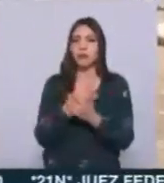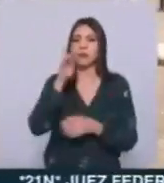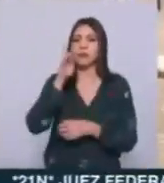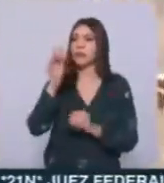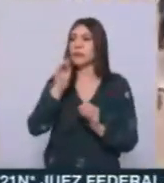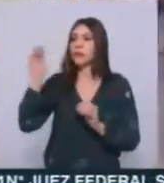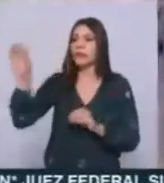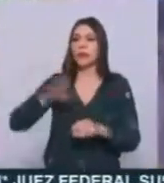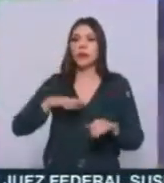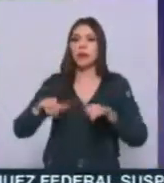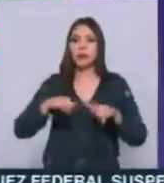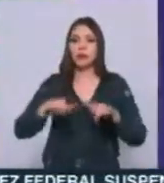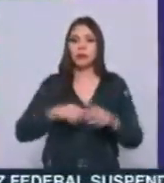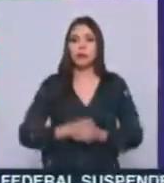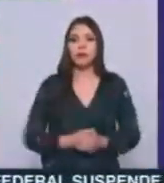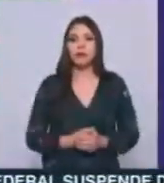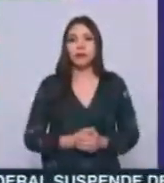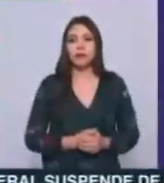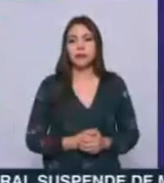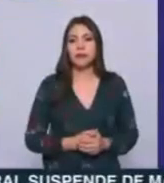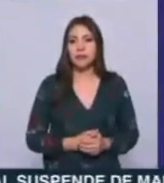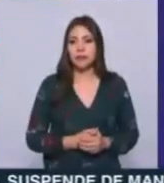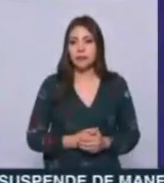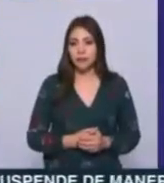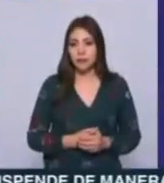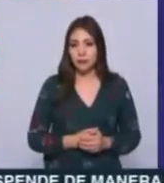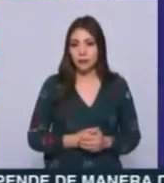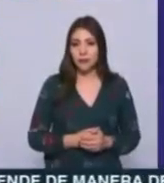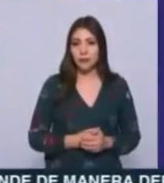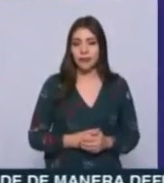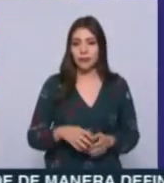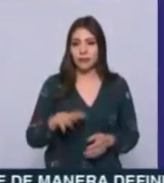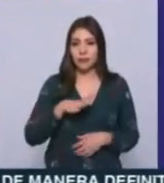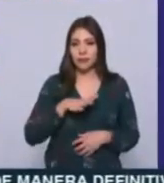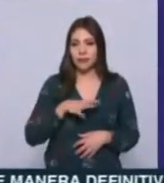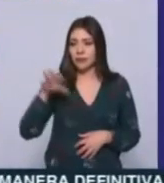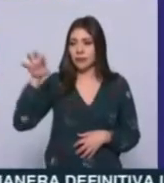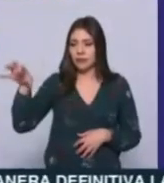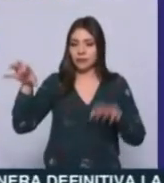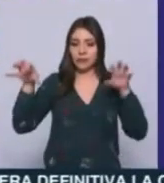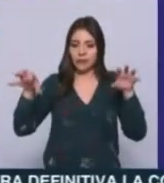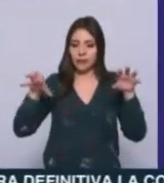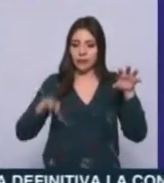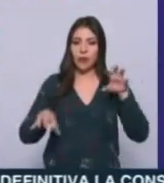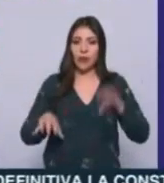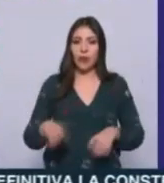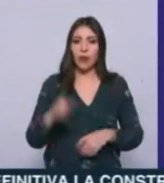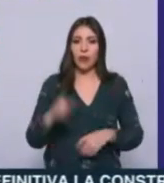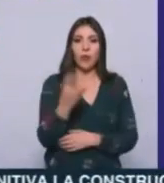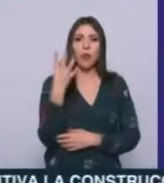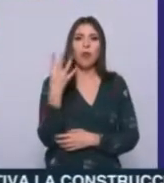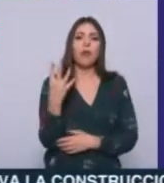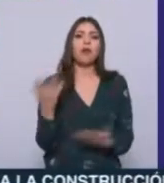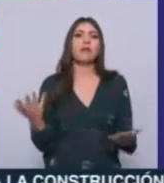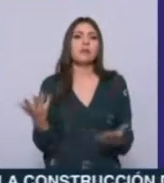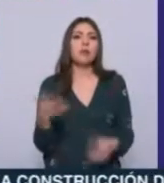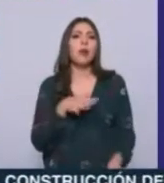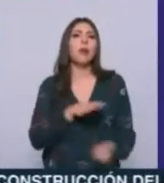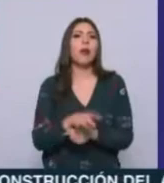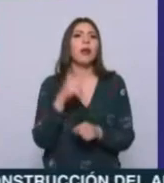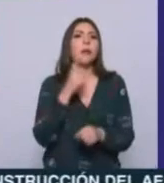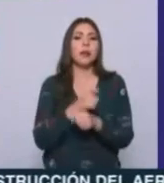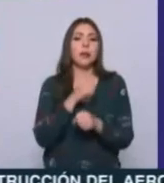Vamos. No inventes, ¿ya viste? Se divide en 4 pabellones. ¿A cuál vamos primero? ¿Al de la Ciudad de